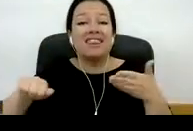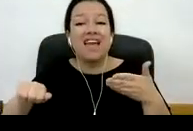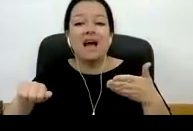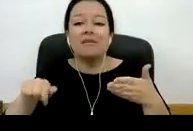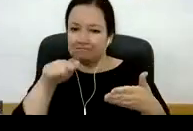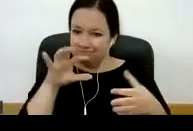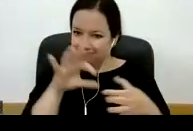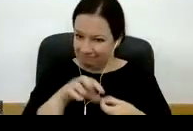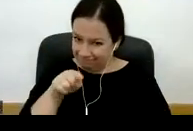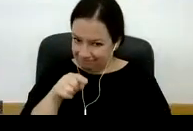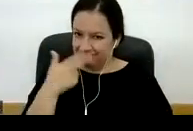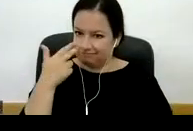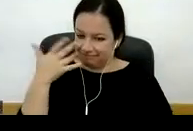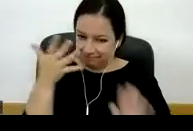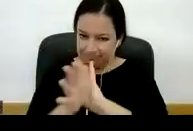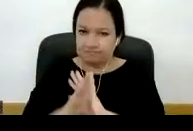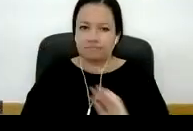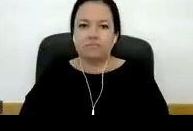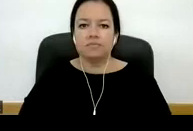muy bien en ese sentido.